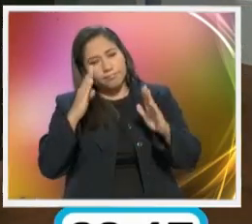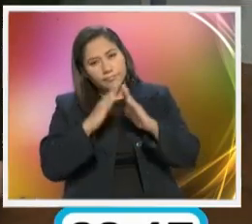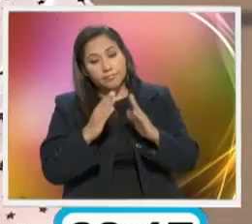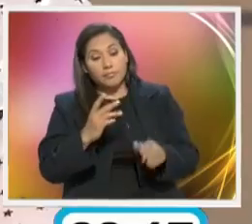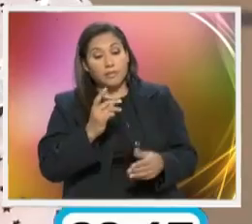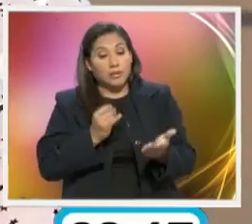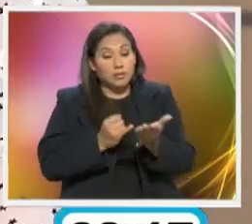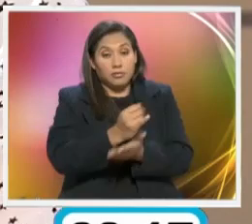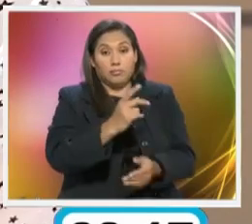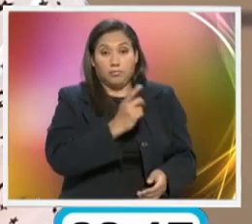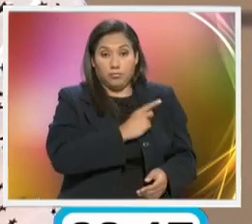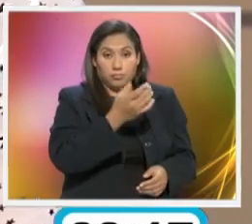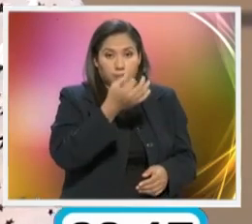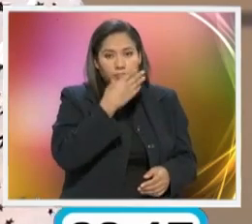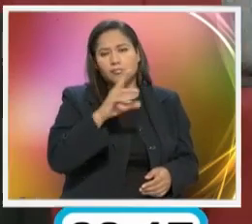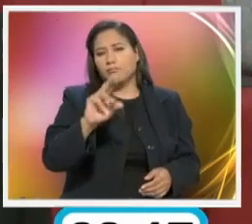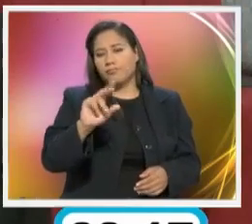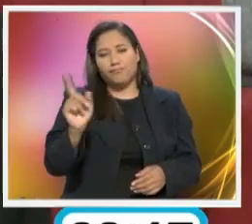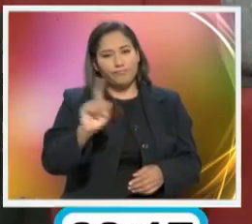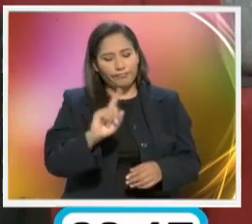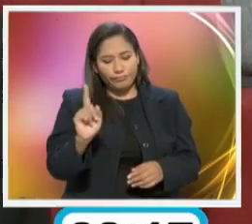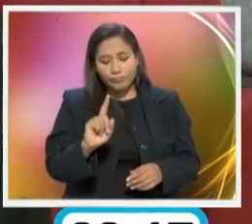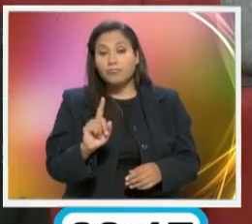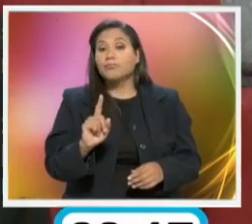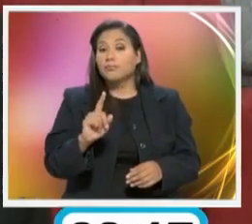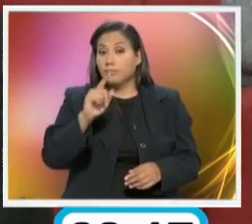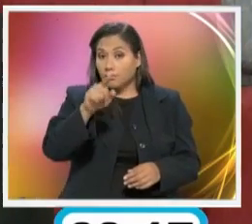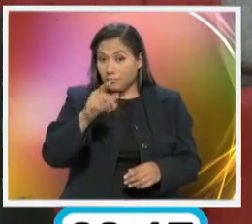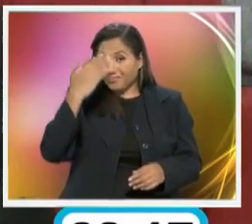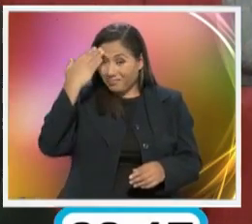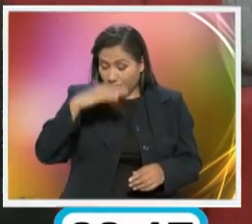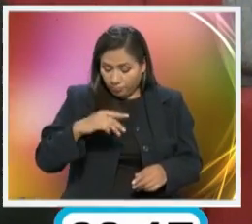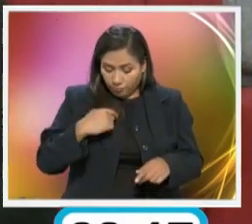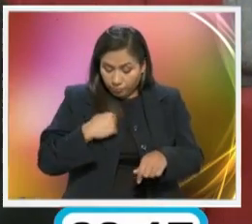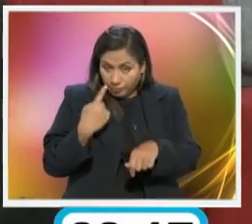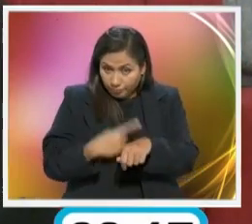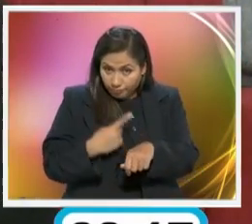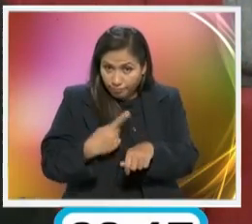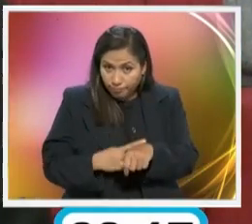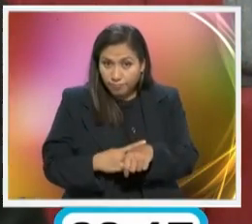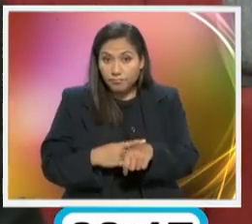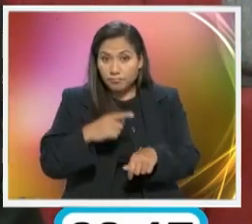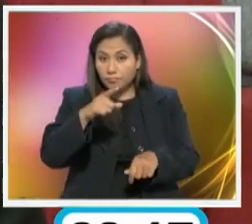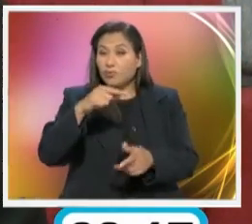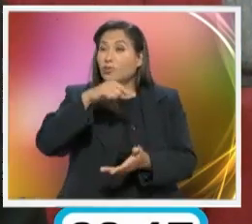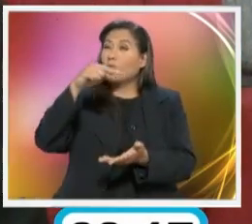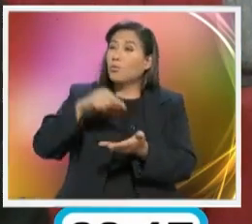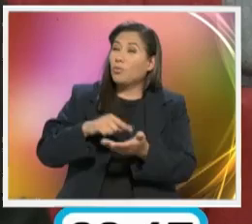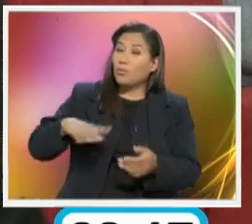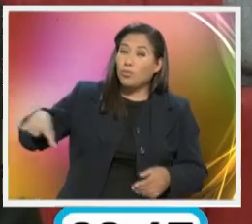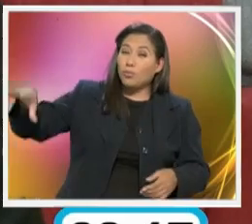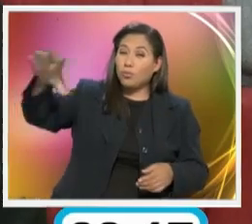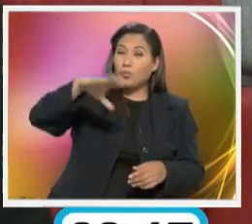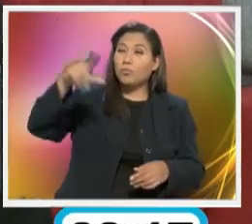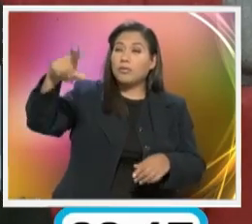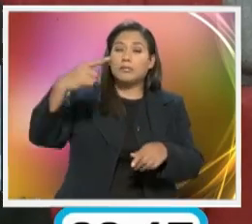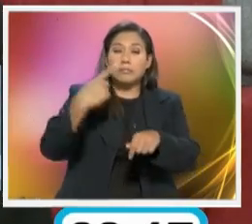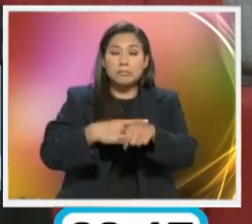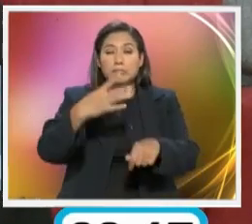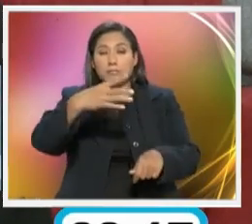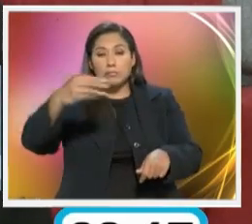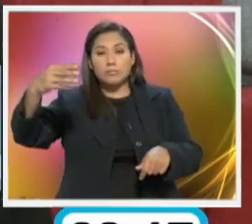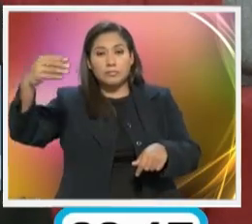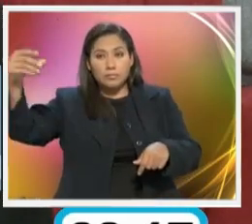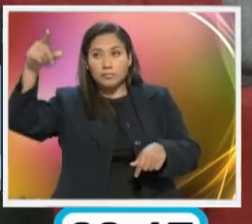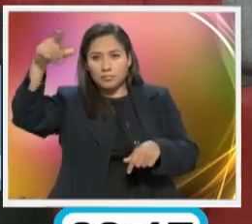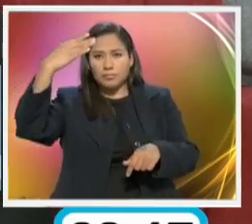como tal también. No, definitivamente en cuanto se tiene la manifestación y se viene de una zona endémica, y ahí vamos a tocar el punto